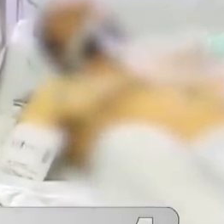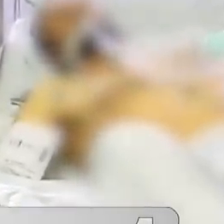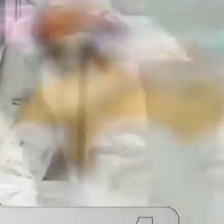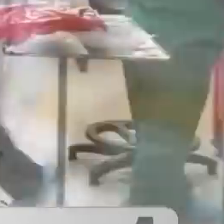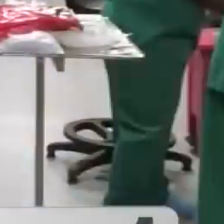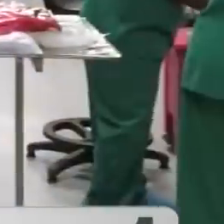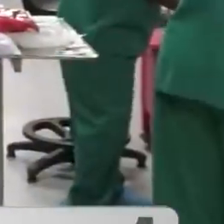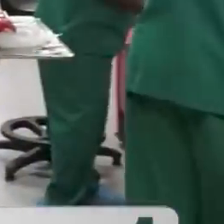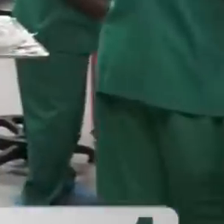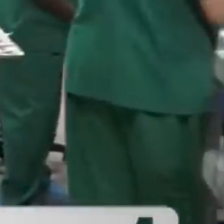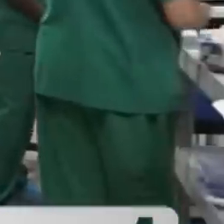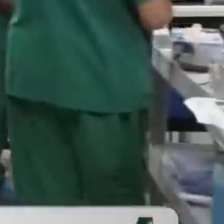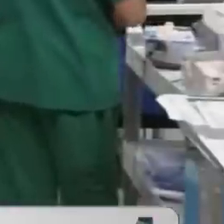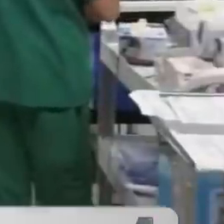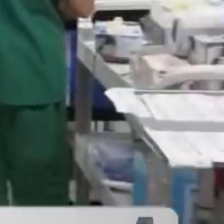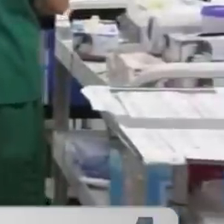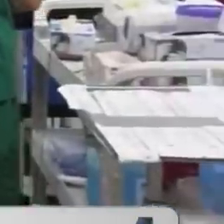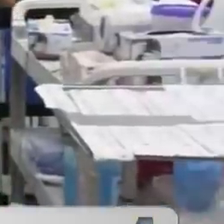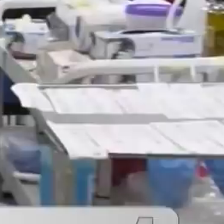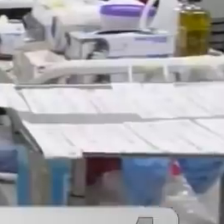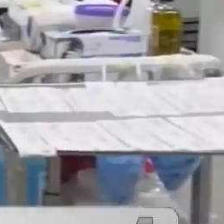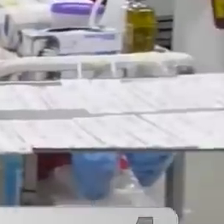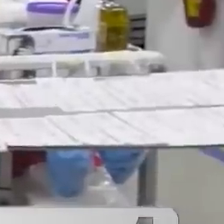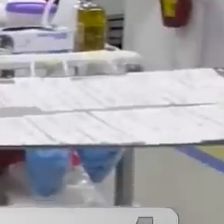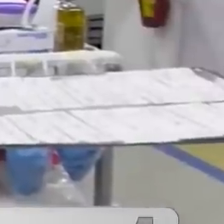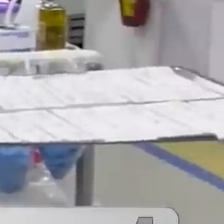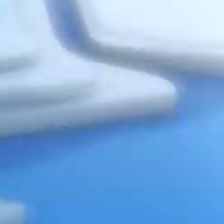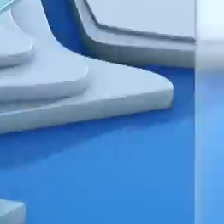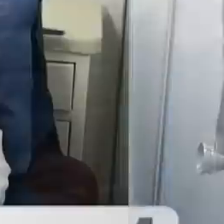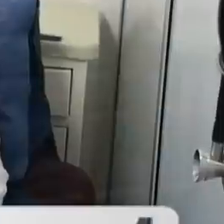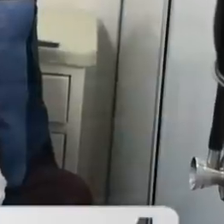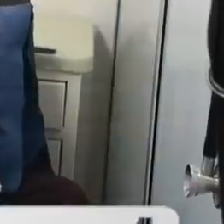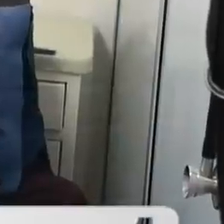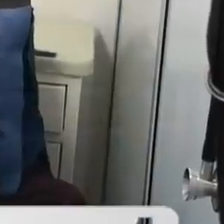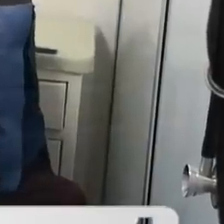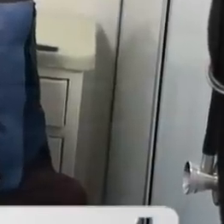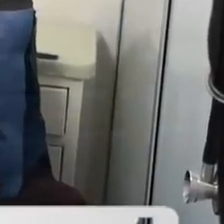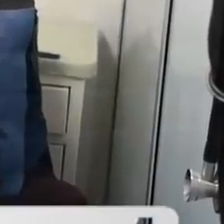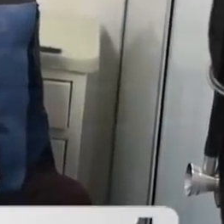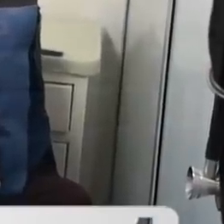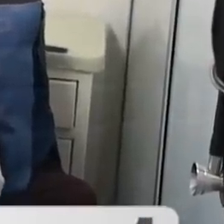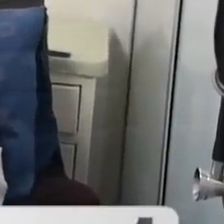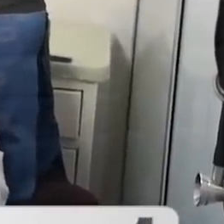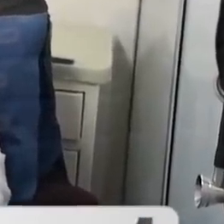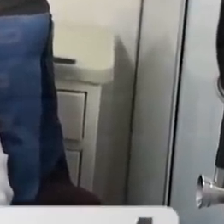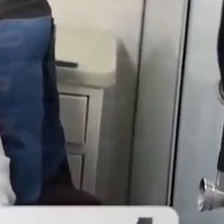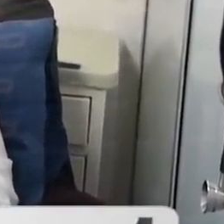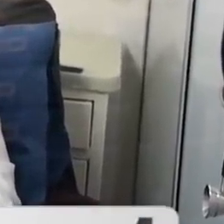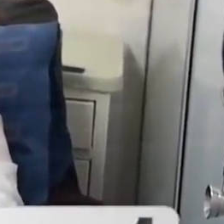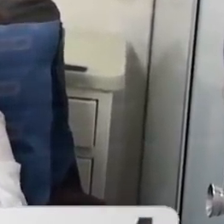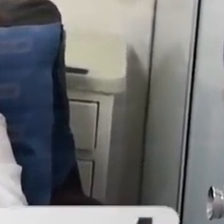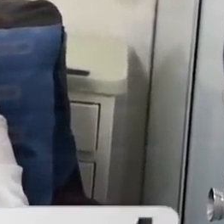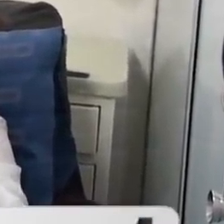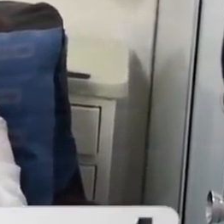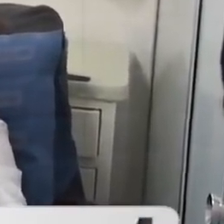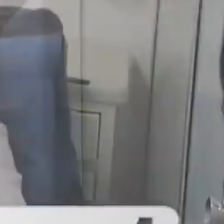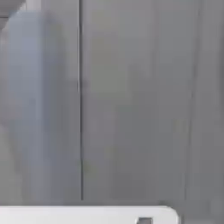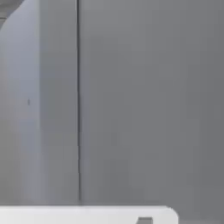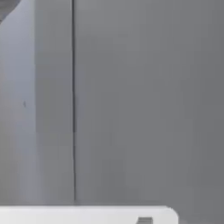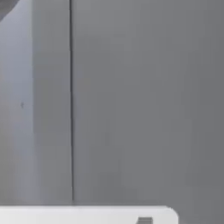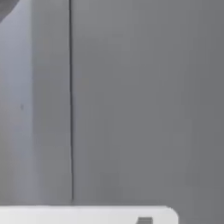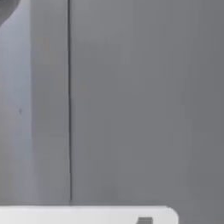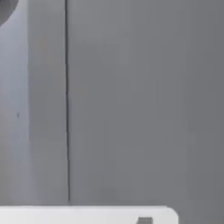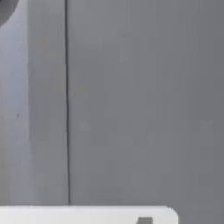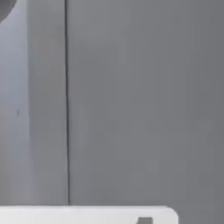CMI visitó una unidad de cuidados intensivos. Historias de recuperación. Le contamos el caso